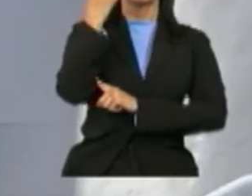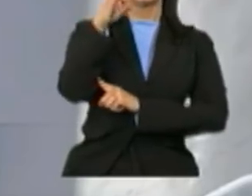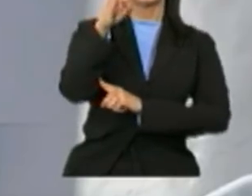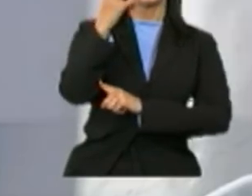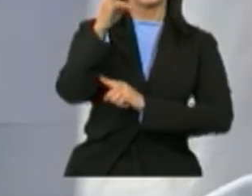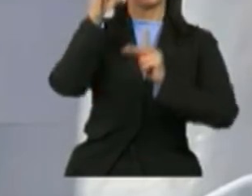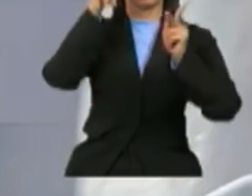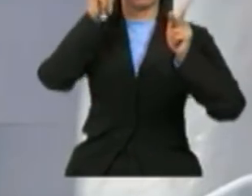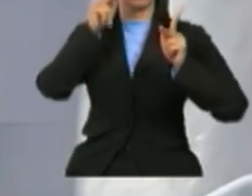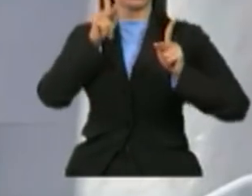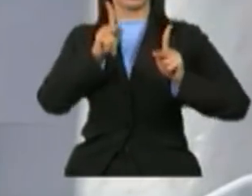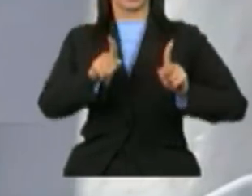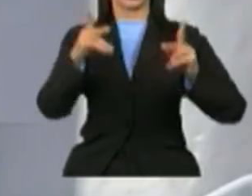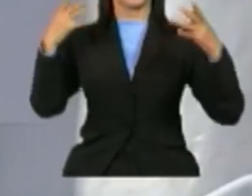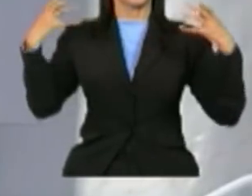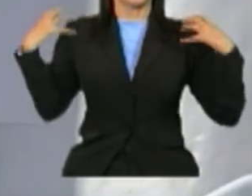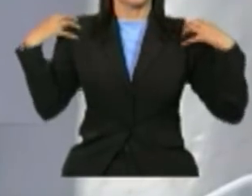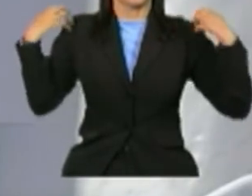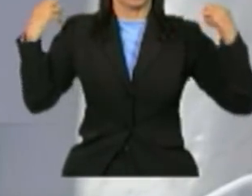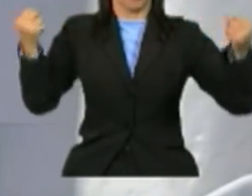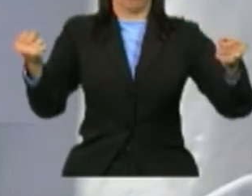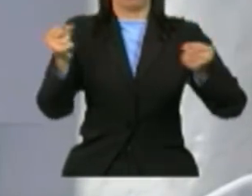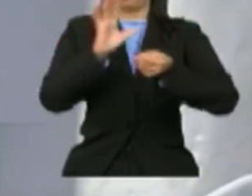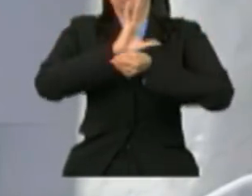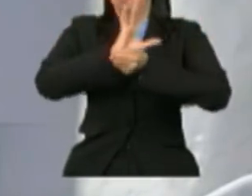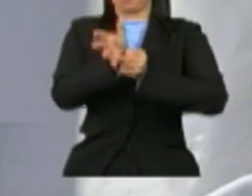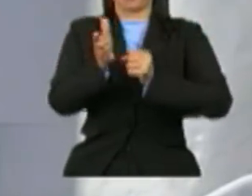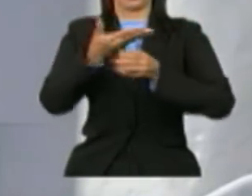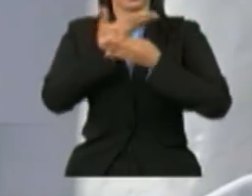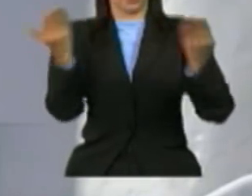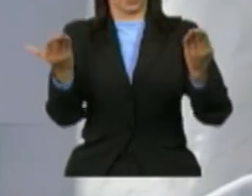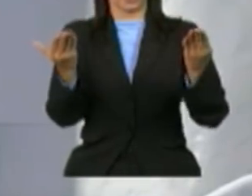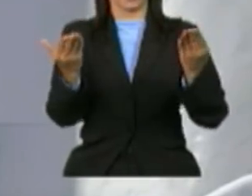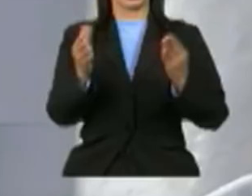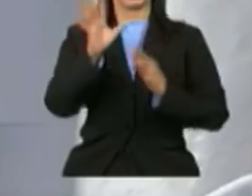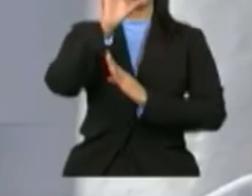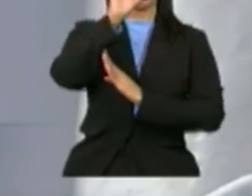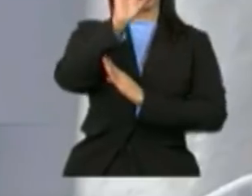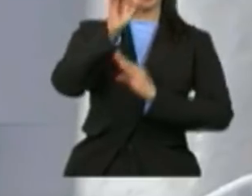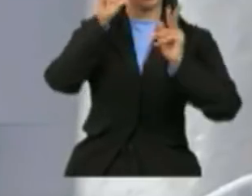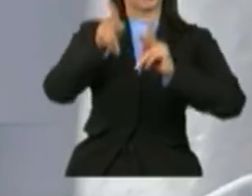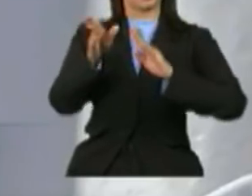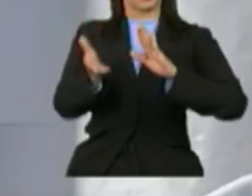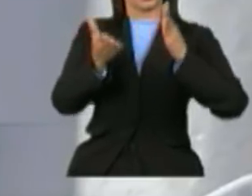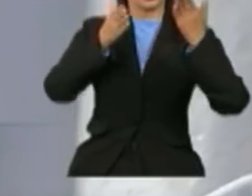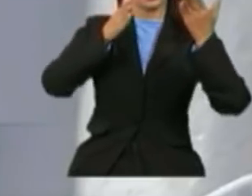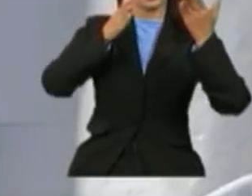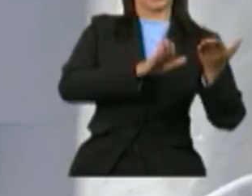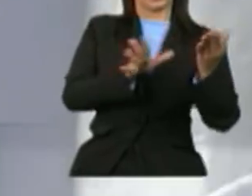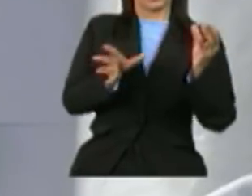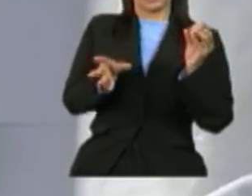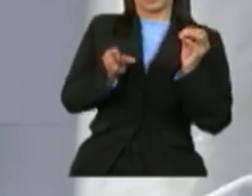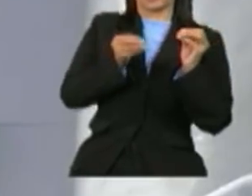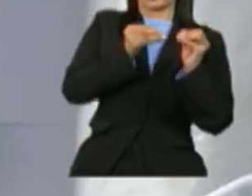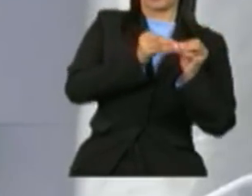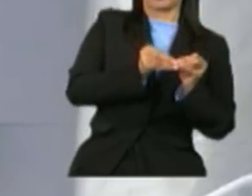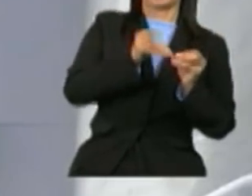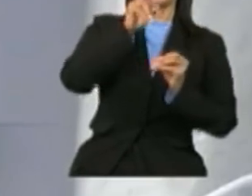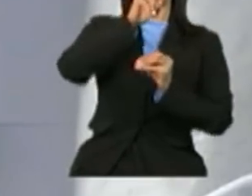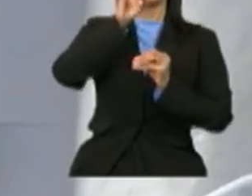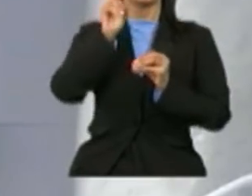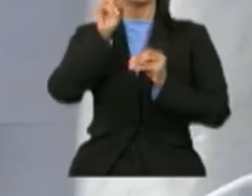416 ciudadanos recuperados del COVID-19, 9 fallecimientos con un acumulado